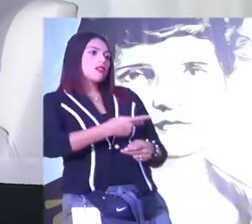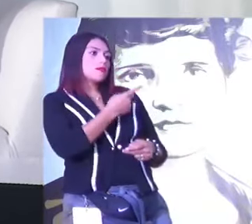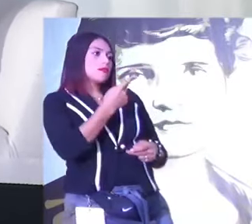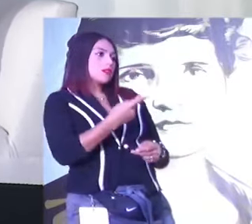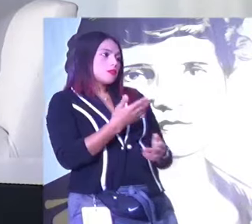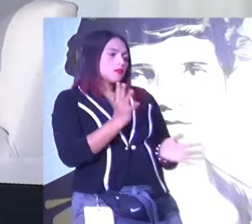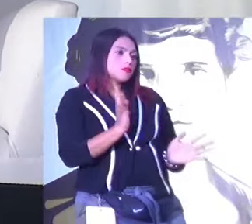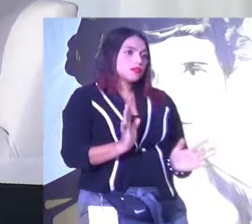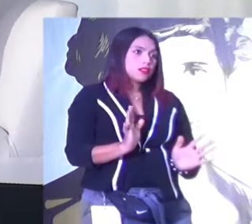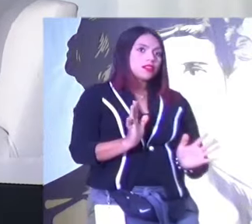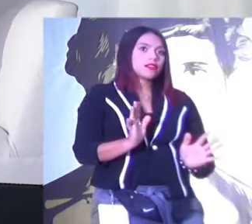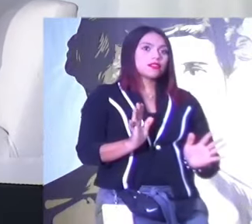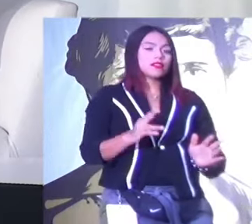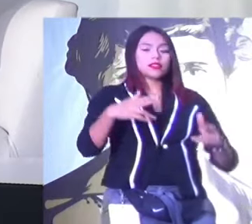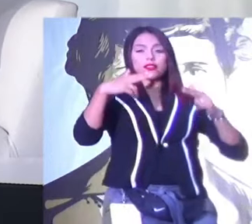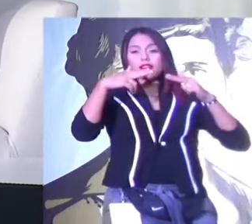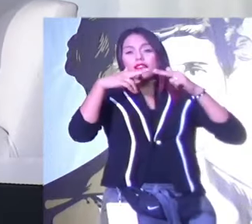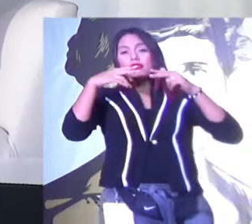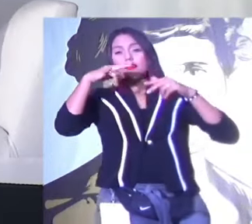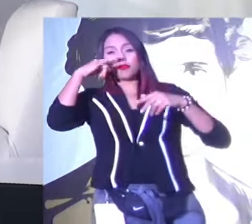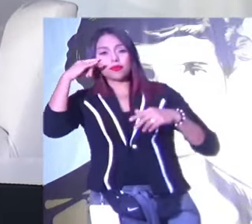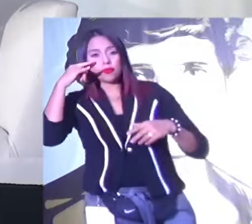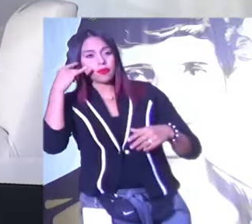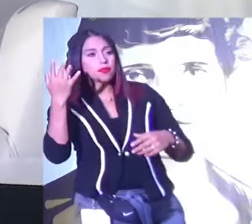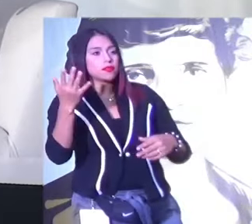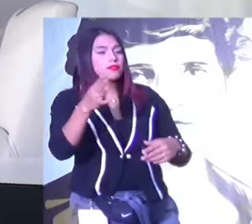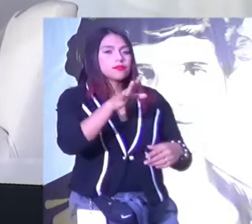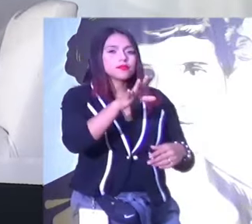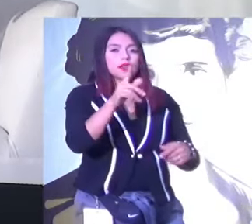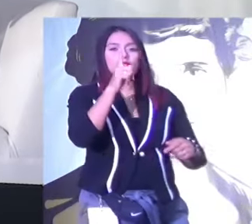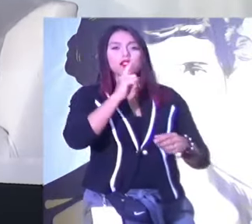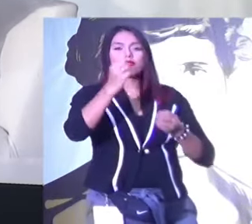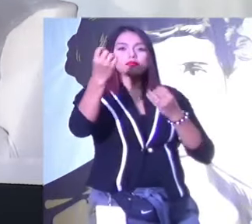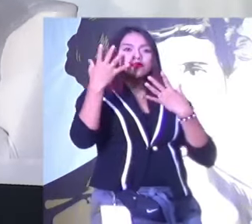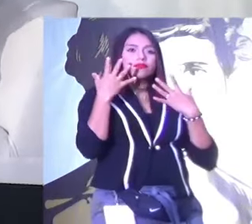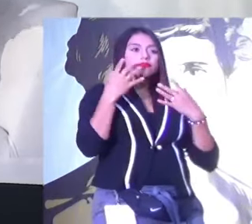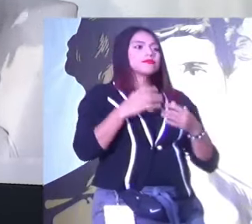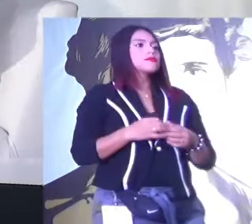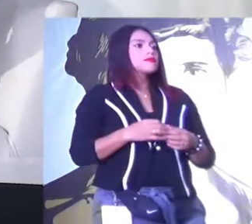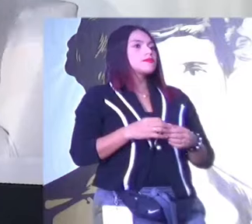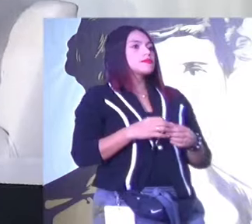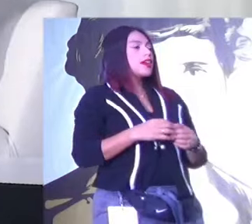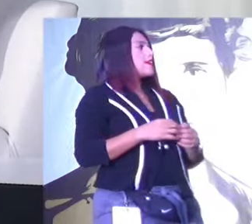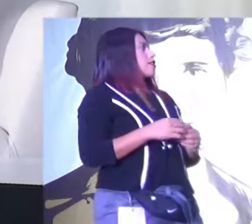hubiera, no veo nada en el público, para pasar al